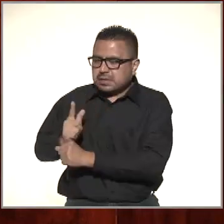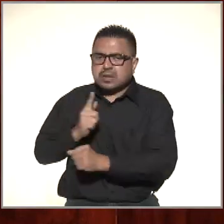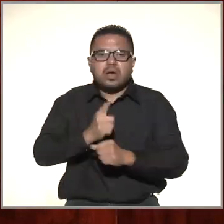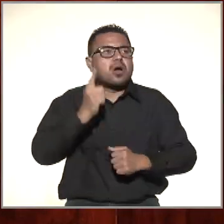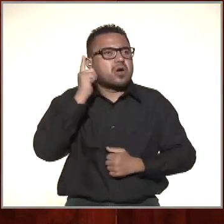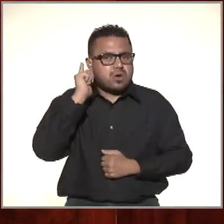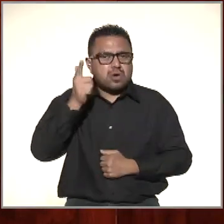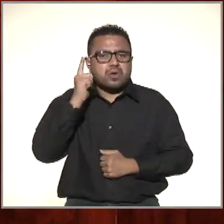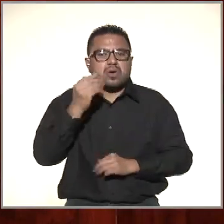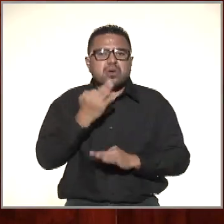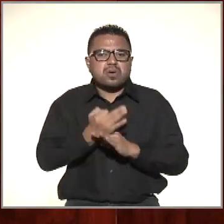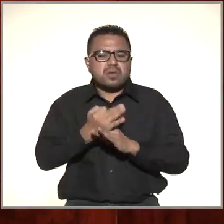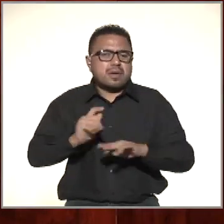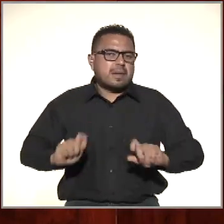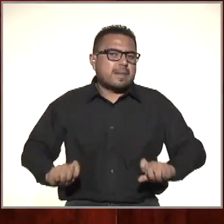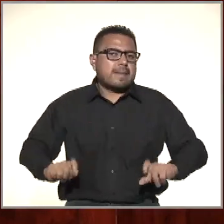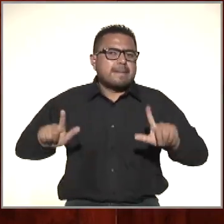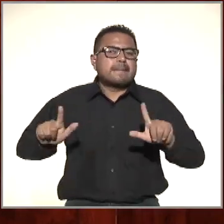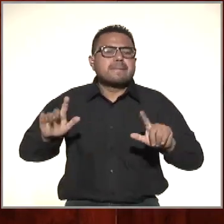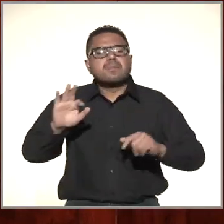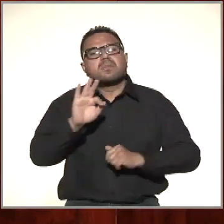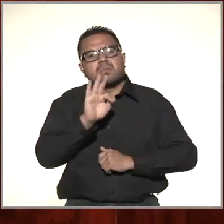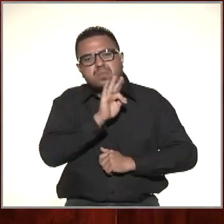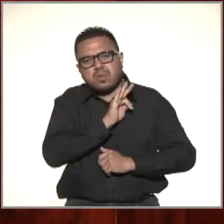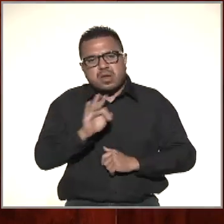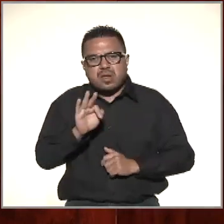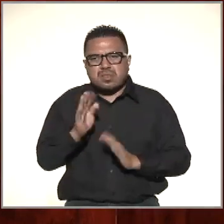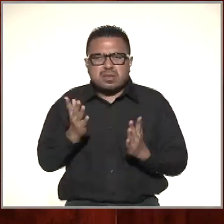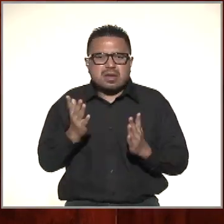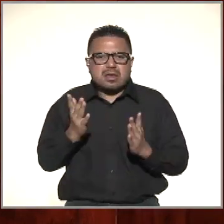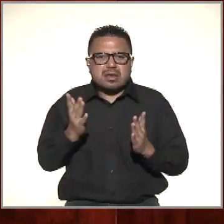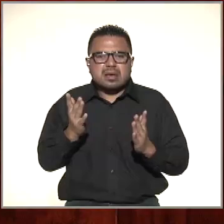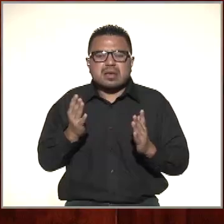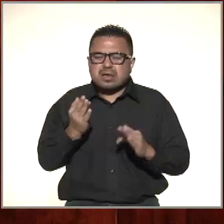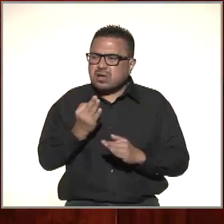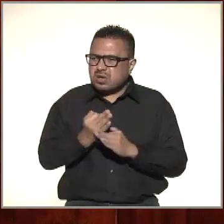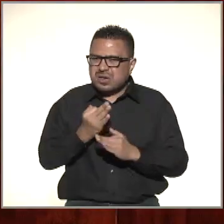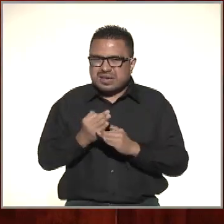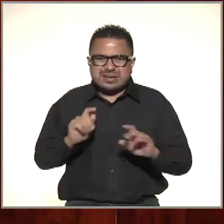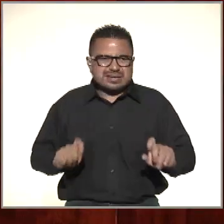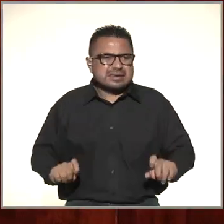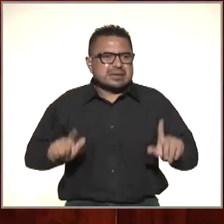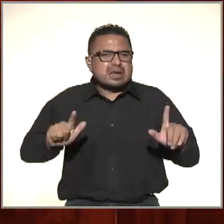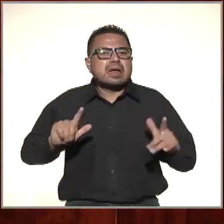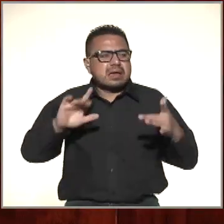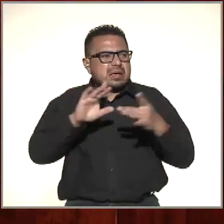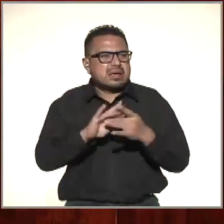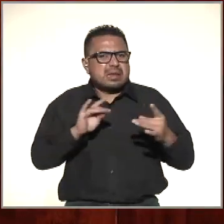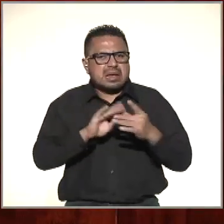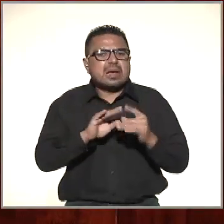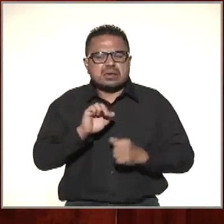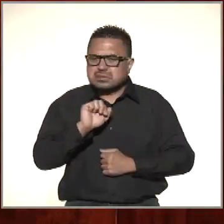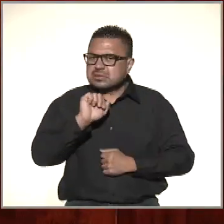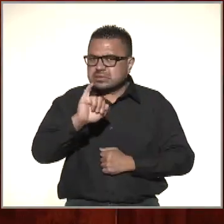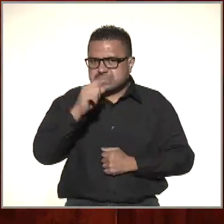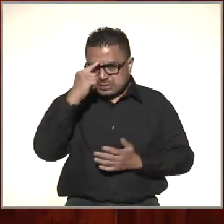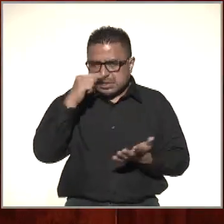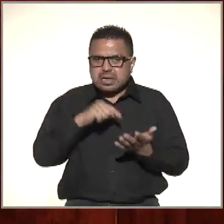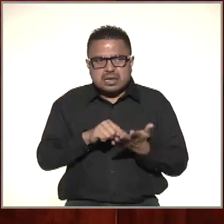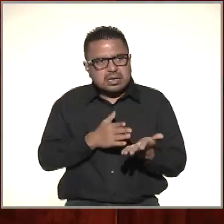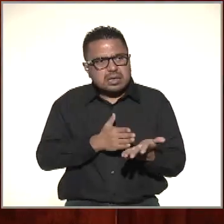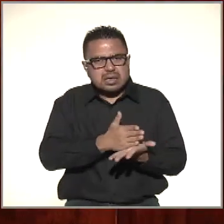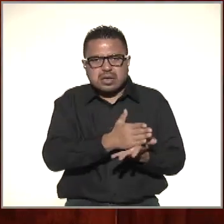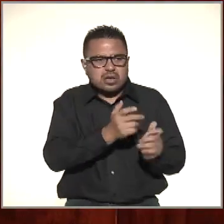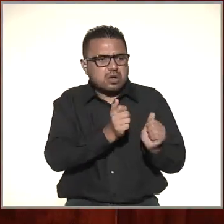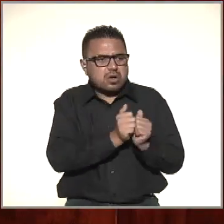aquí con este programa podamos darnos este espacio, este momentito para decir, caray, creo que sí me estoy metiendo